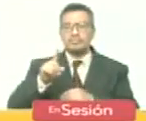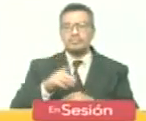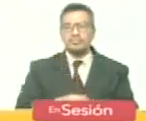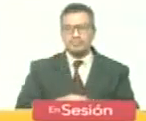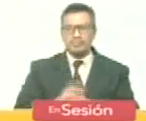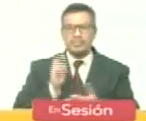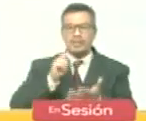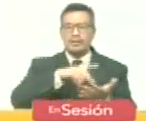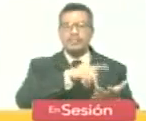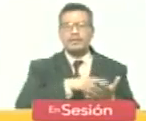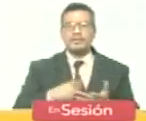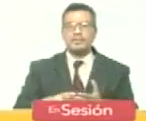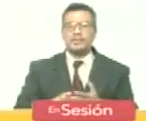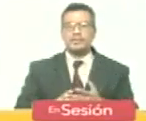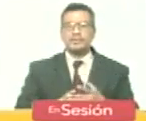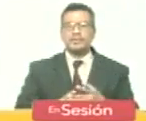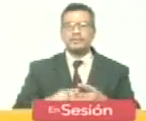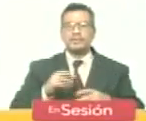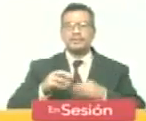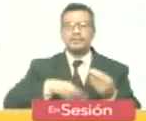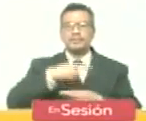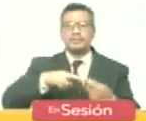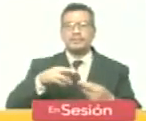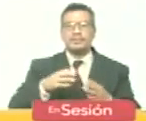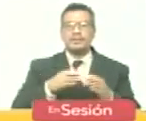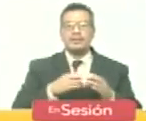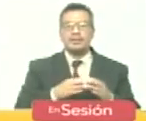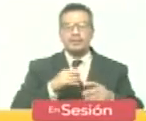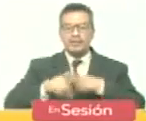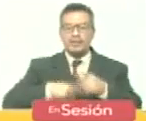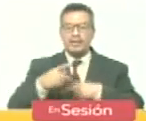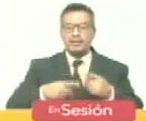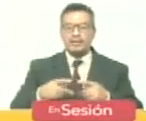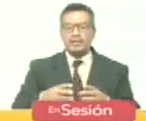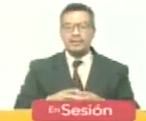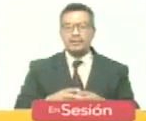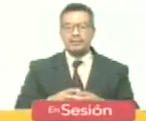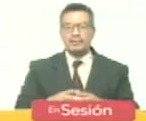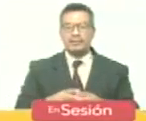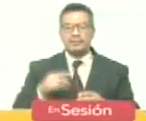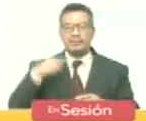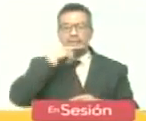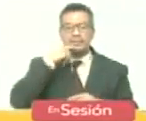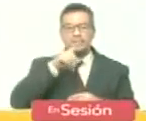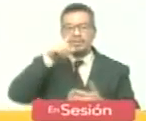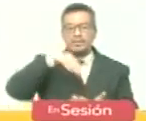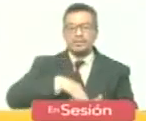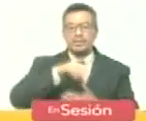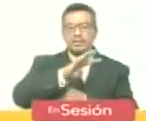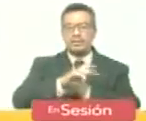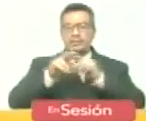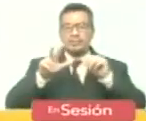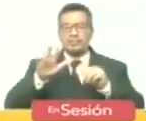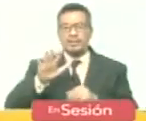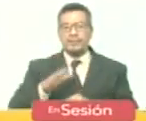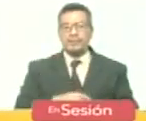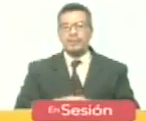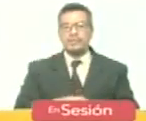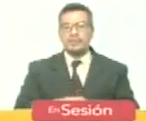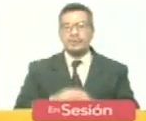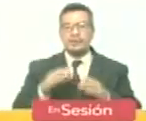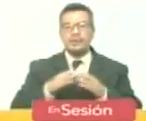Participó en aquella Junta Revolucionaria de Gobierno que se produjo por la Revolución de Octubre de 1945, que sacó